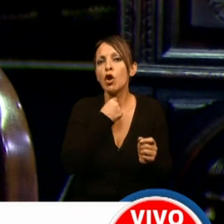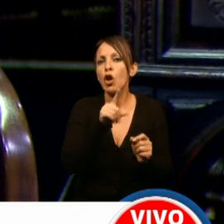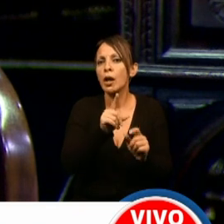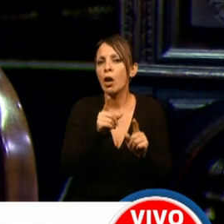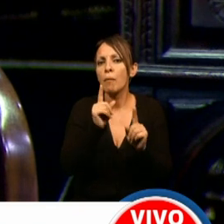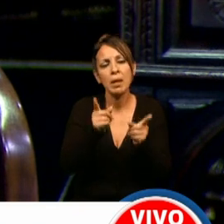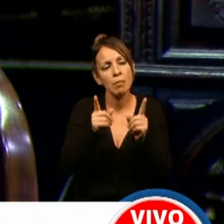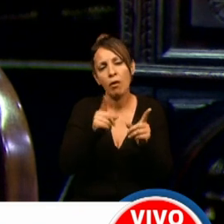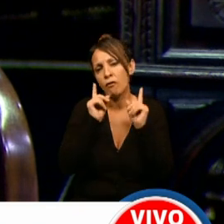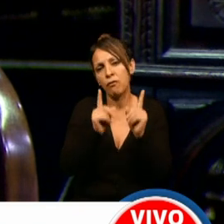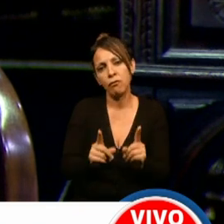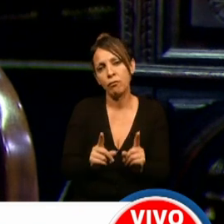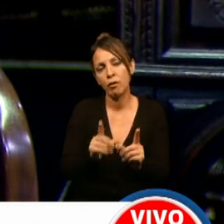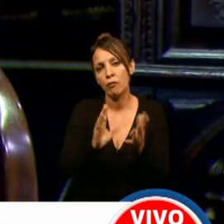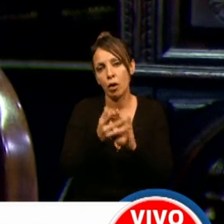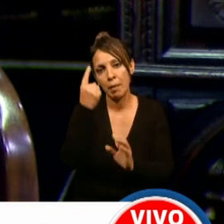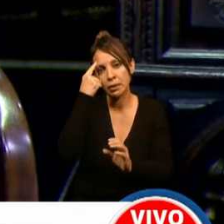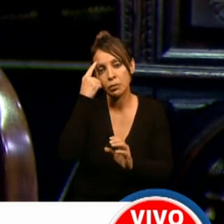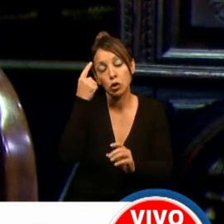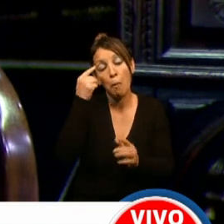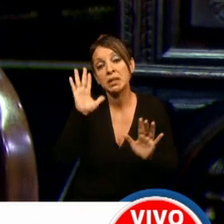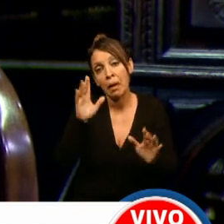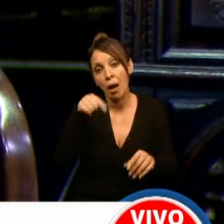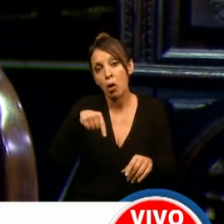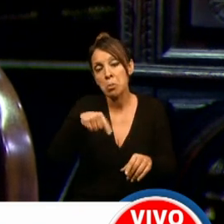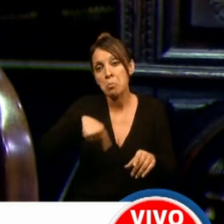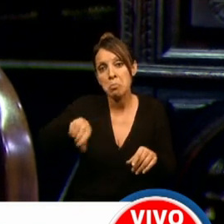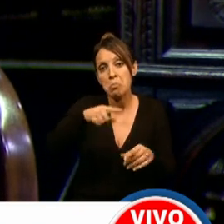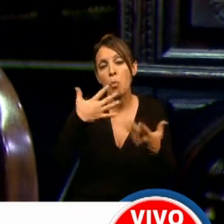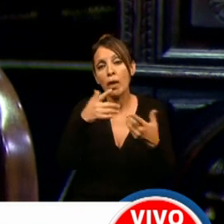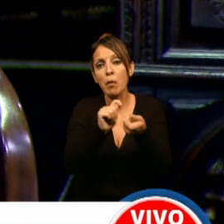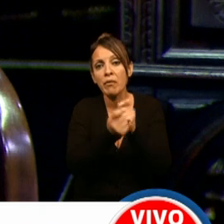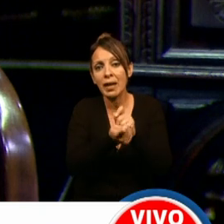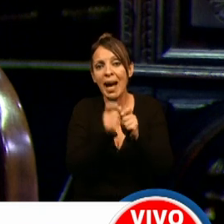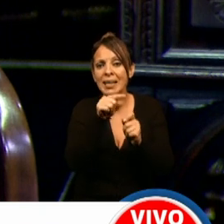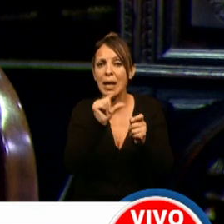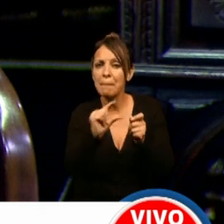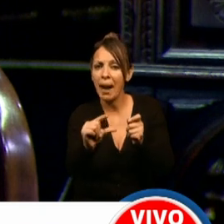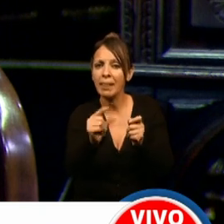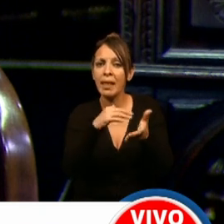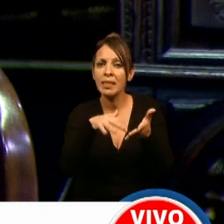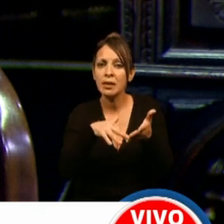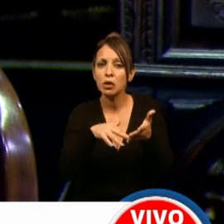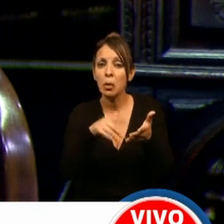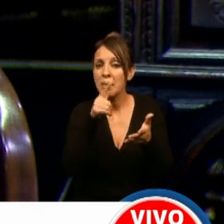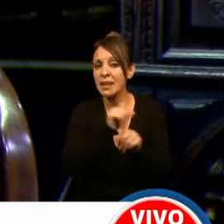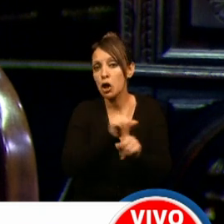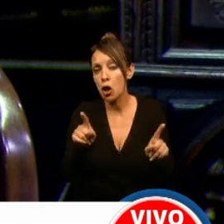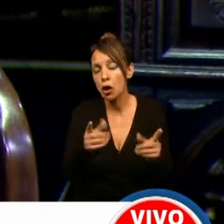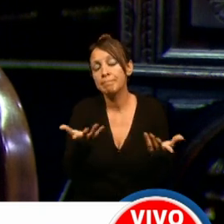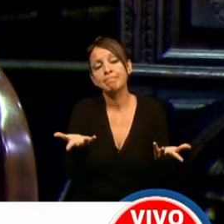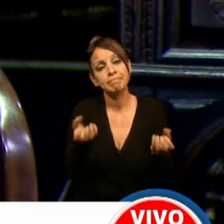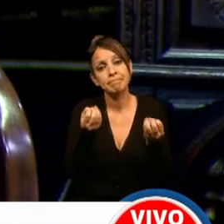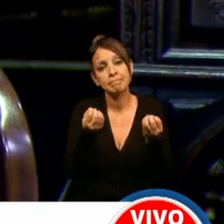mantener esa coherencia pensé que por ahí se podría modificar ese texto veo que no ha sido así y